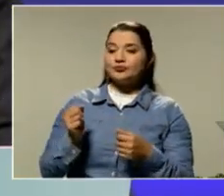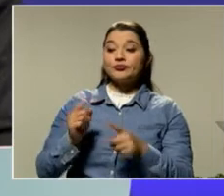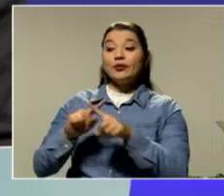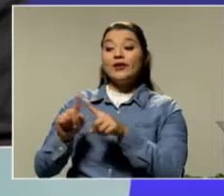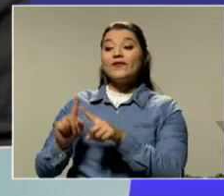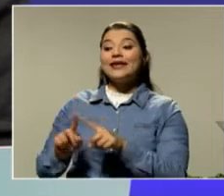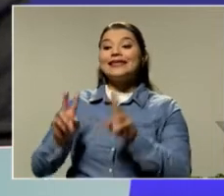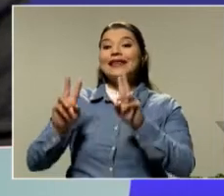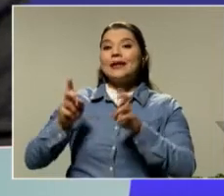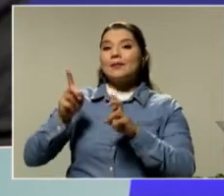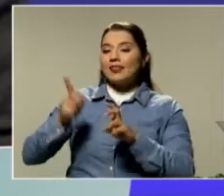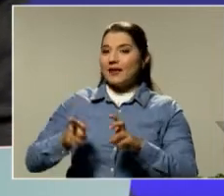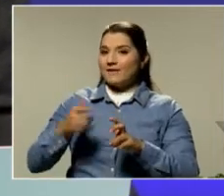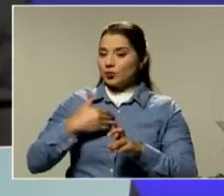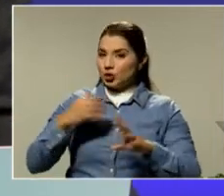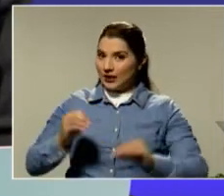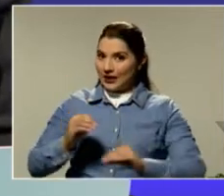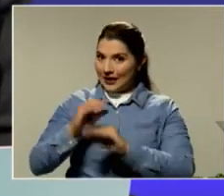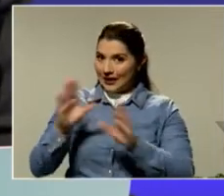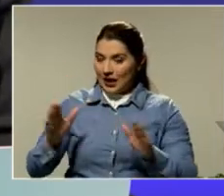claro, ¿verdad? Porque realmente,